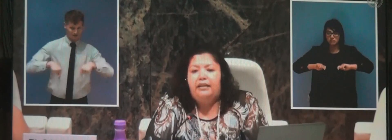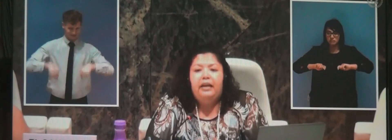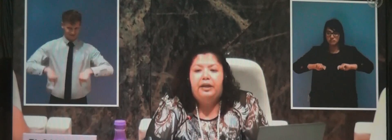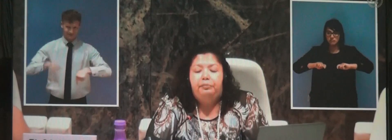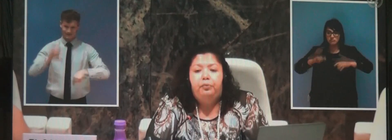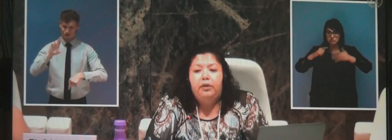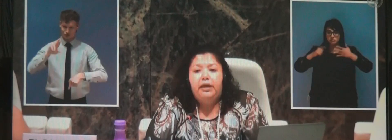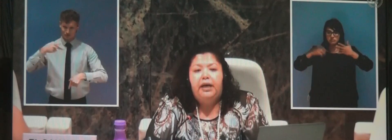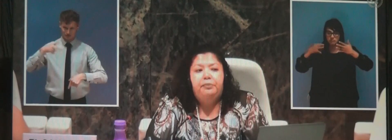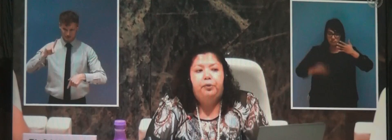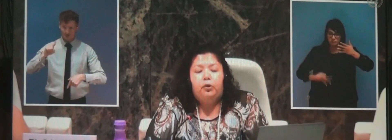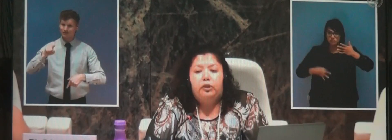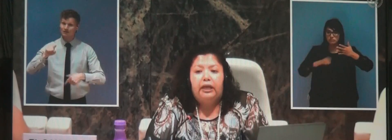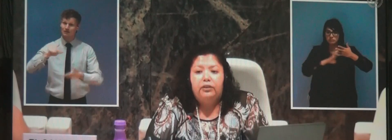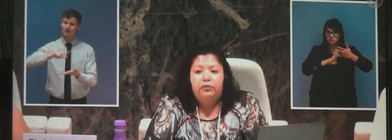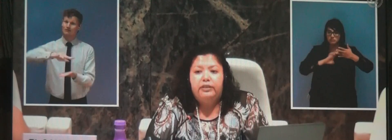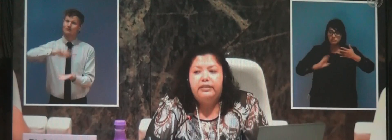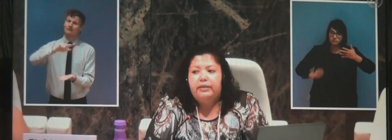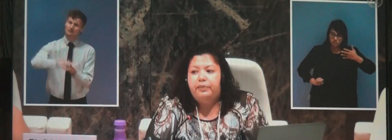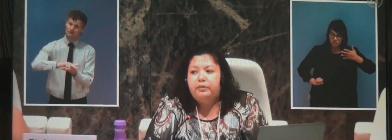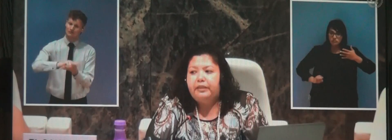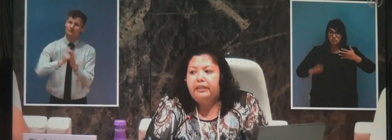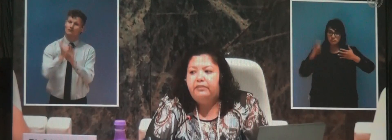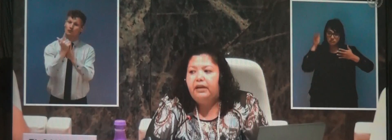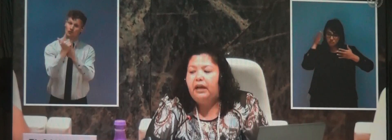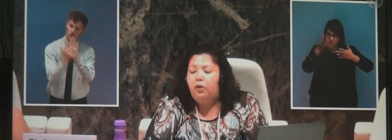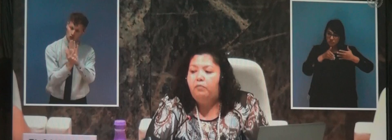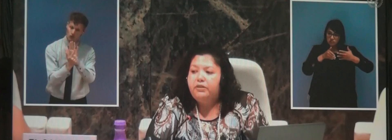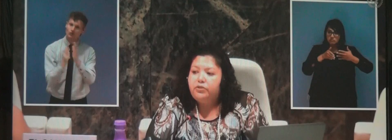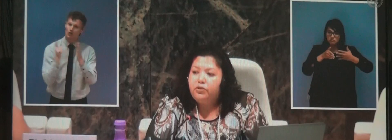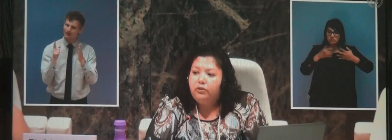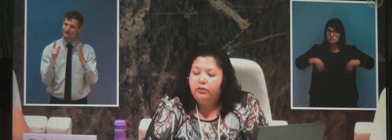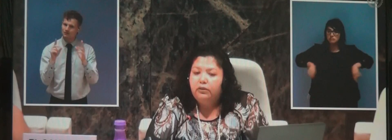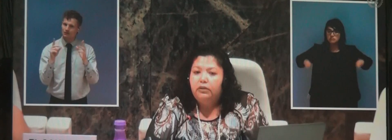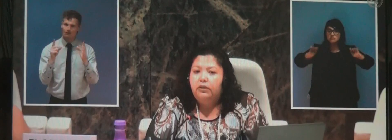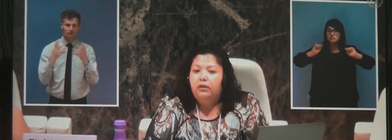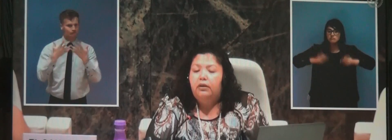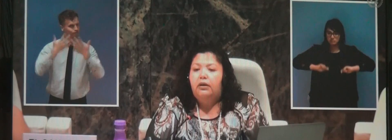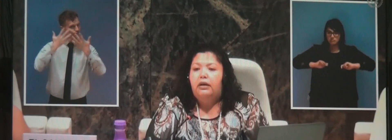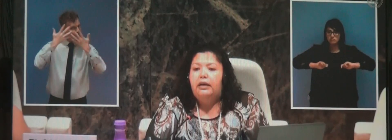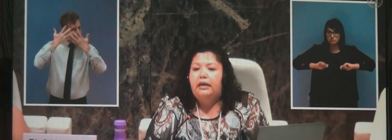es ley de la República, y por lo tanto desde esa perspectiva la convención